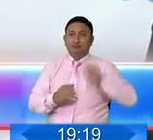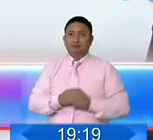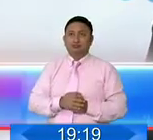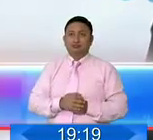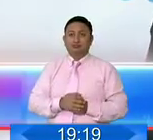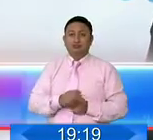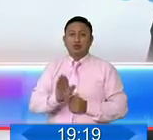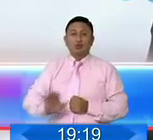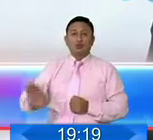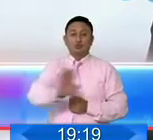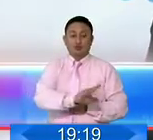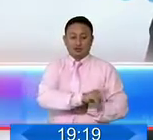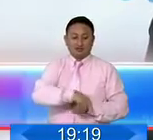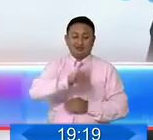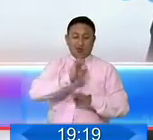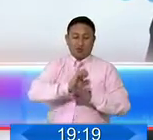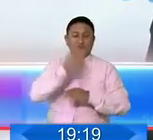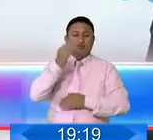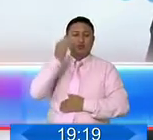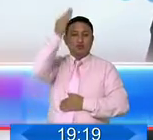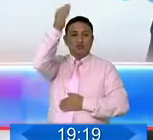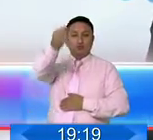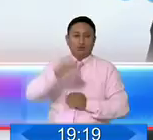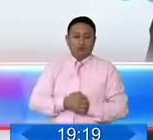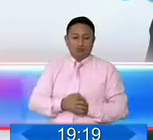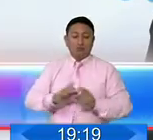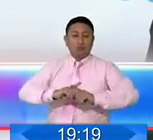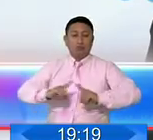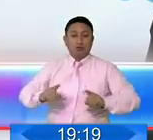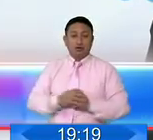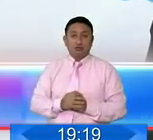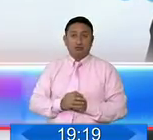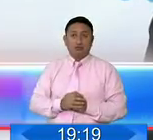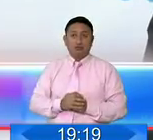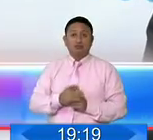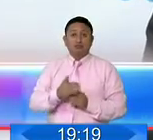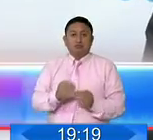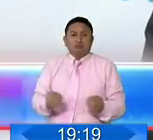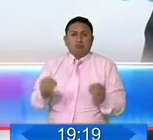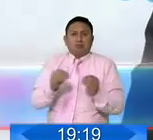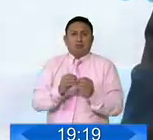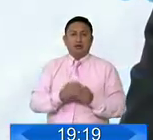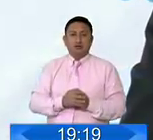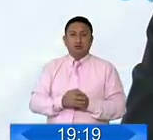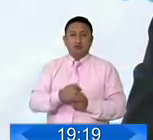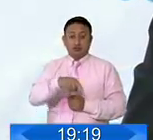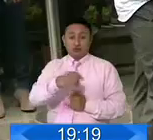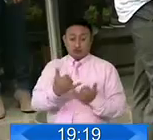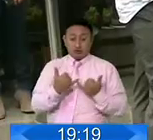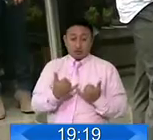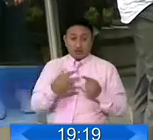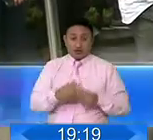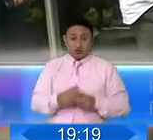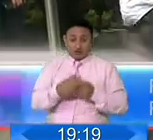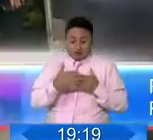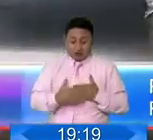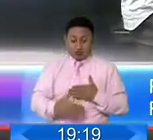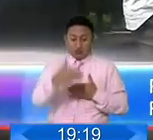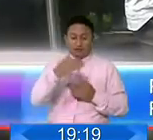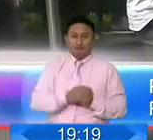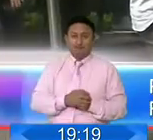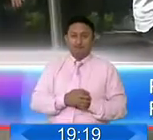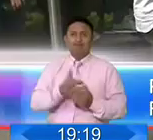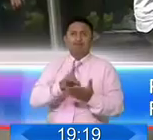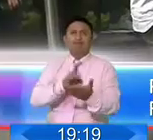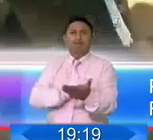son el futuro, es verdad. Pero ustedes están haciendo algo más, están siendo el presente. Un programa que busca reducir